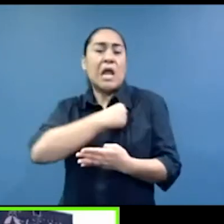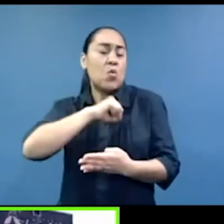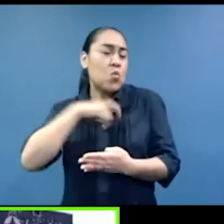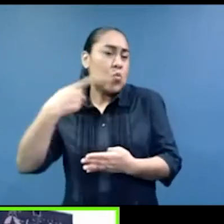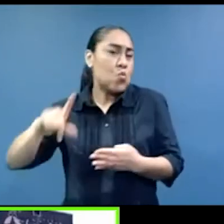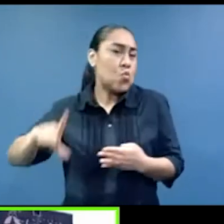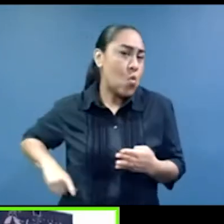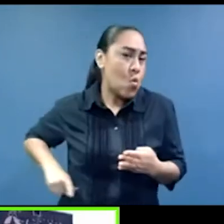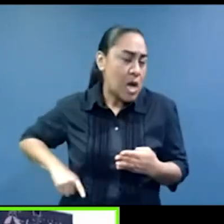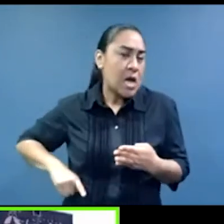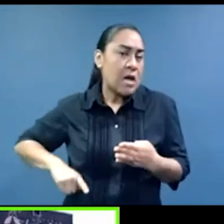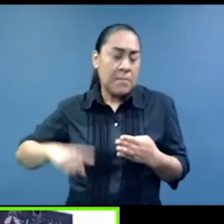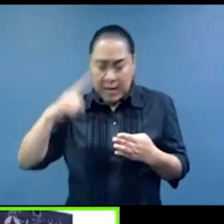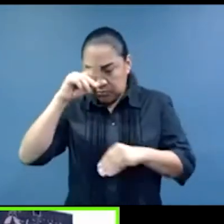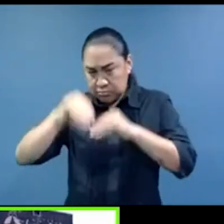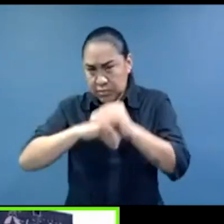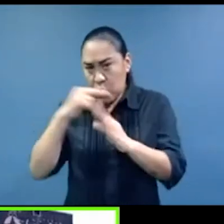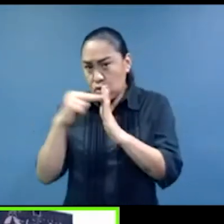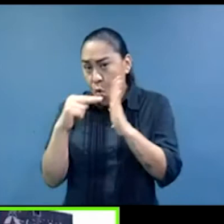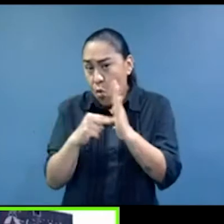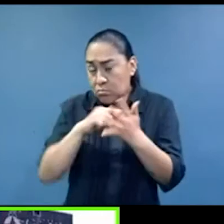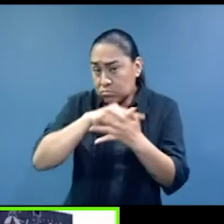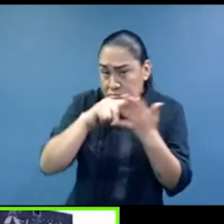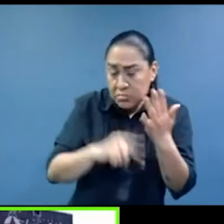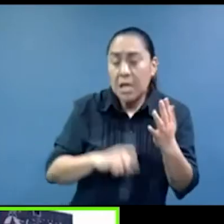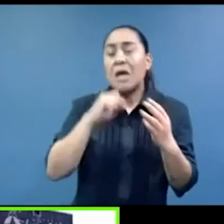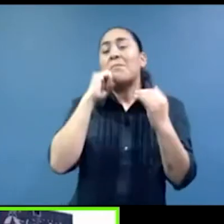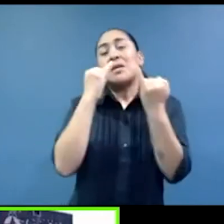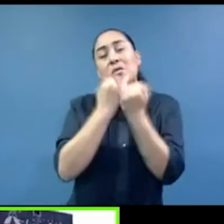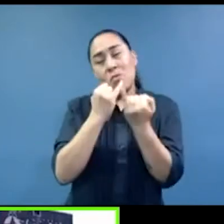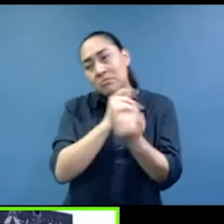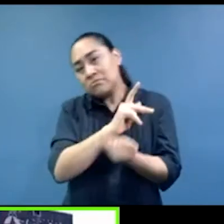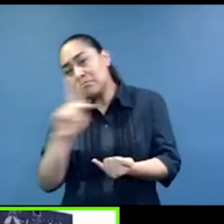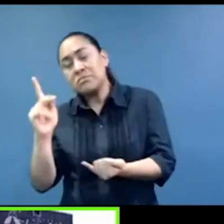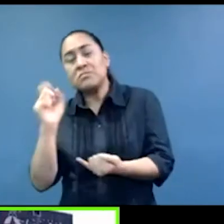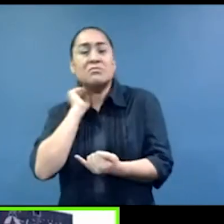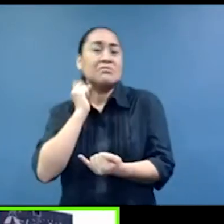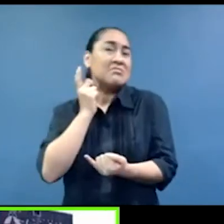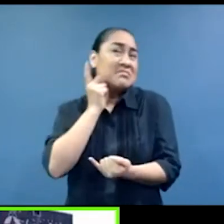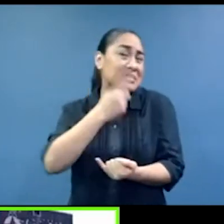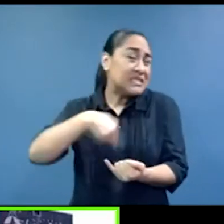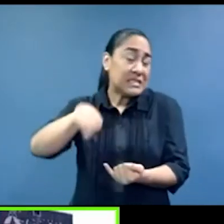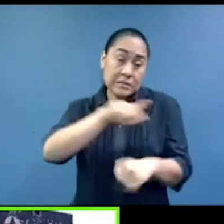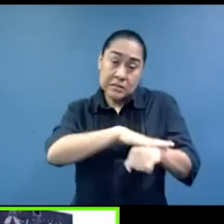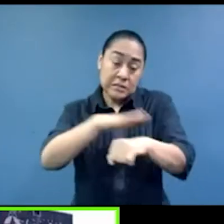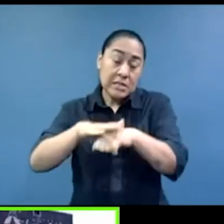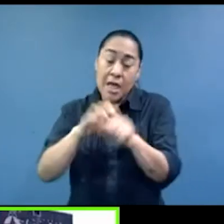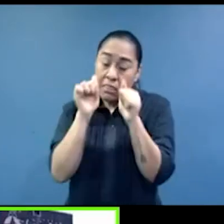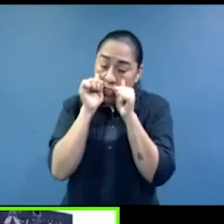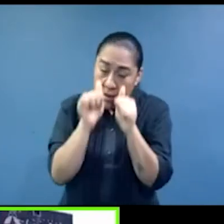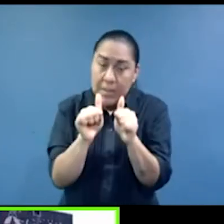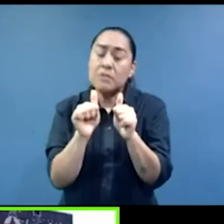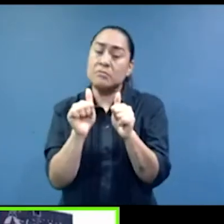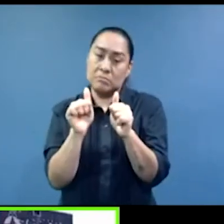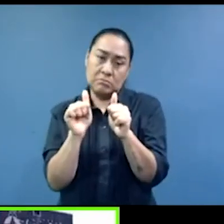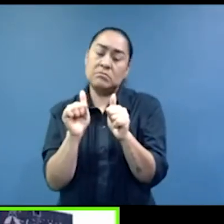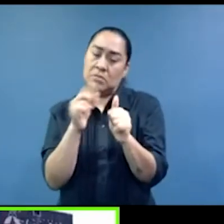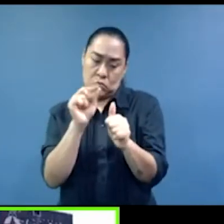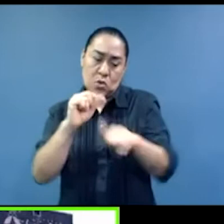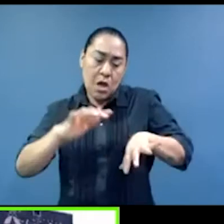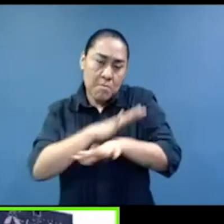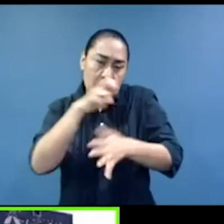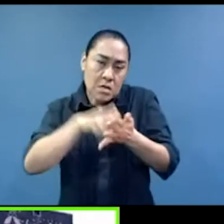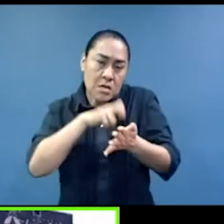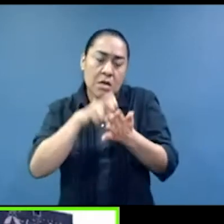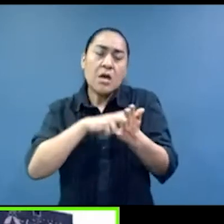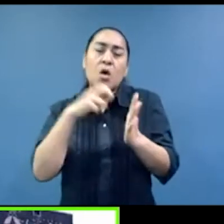también las y los legisladores locales estén muy atentos a actualizar las normas civiles y